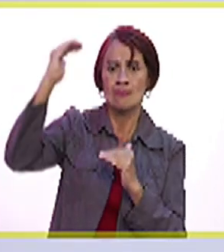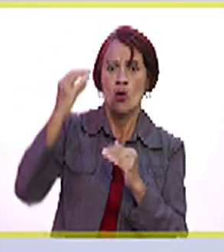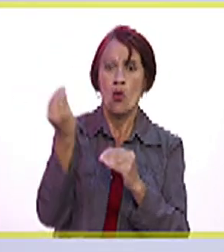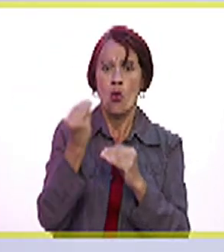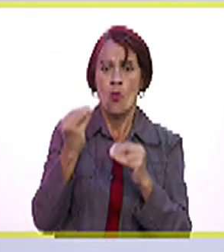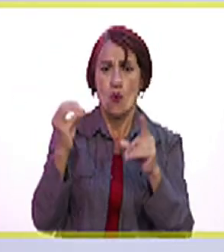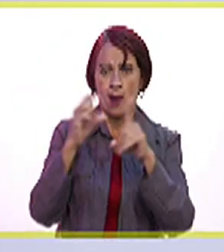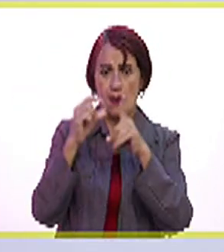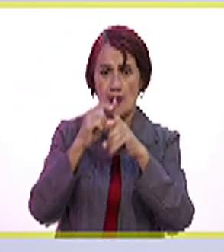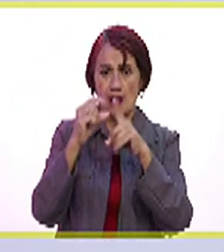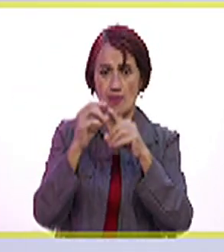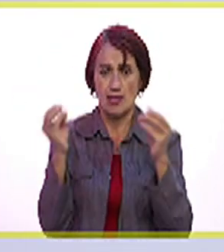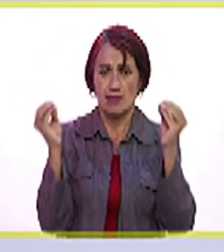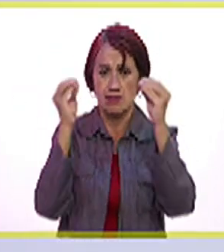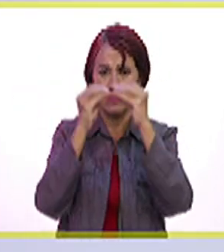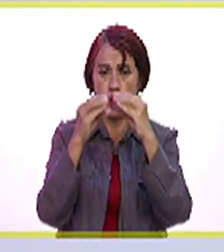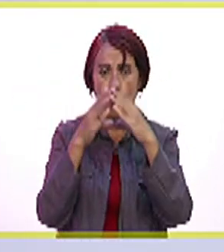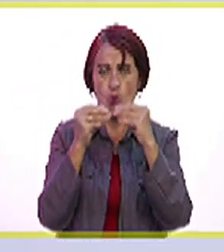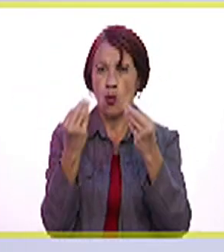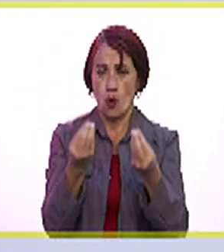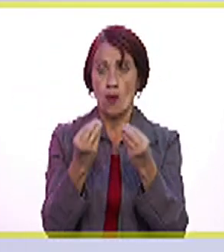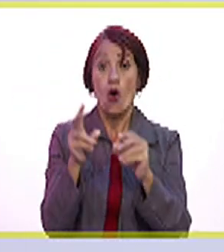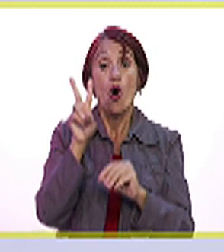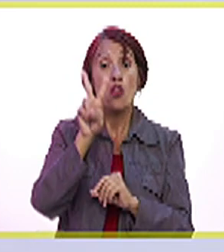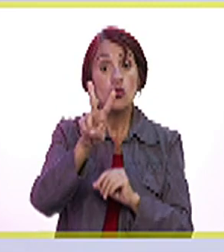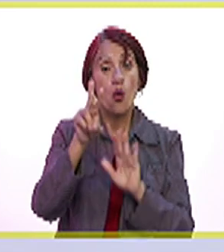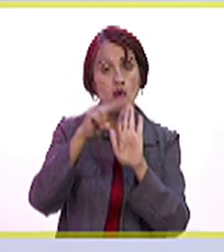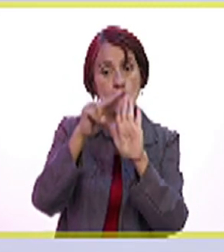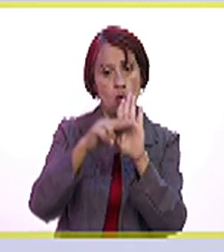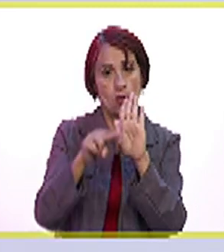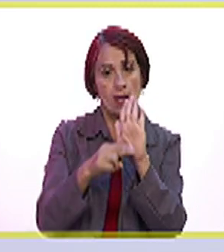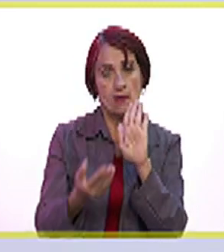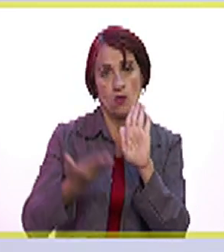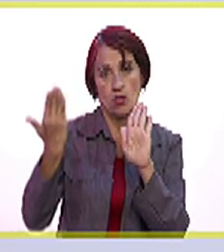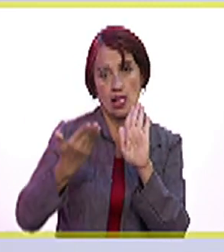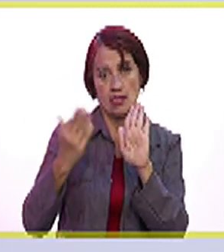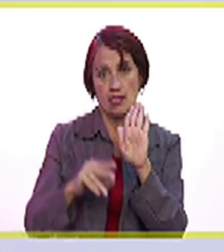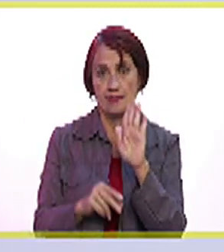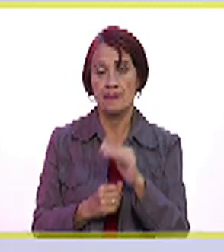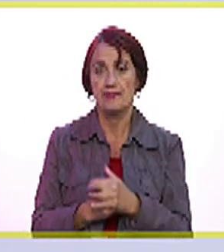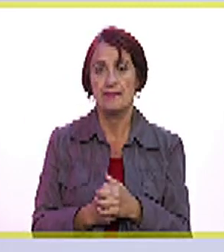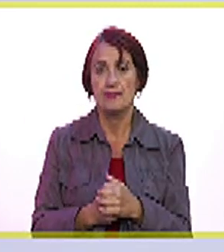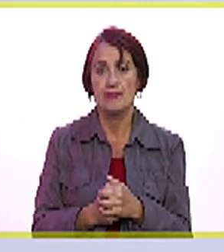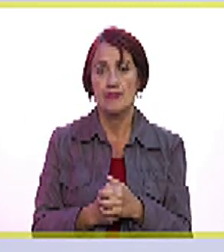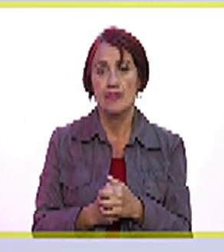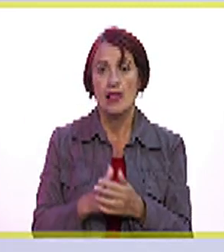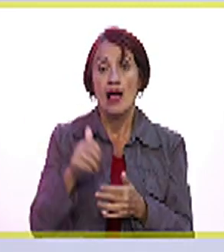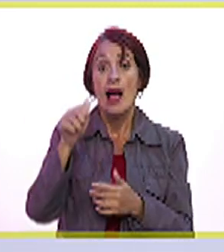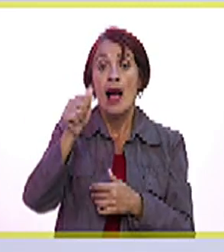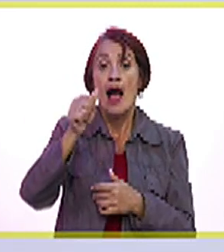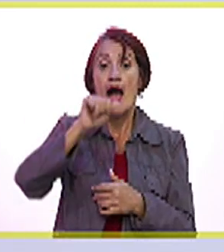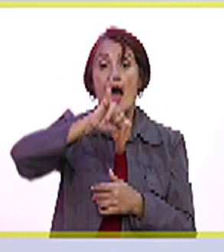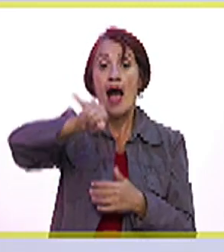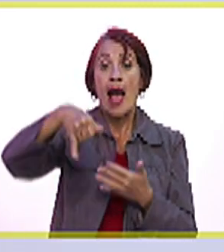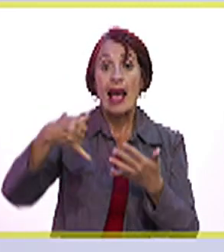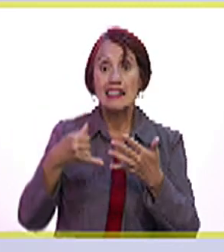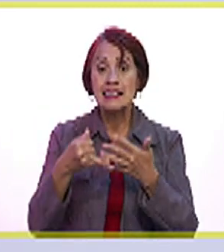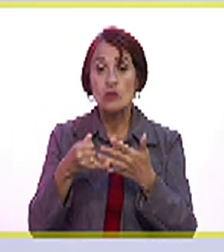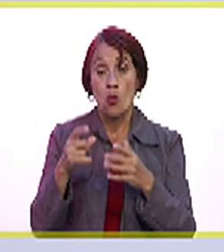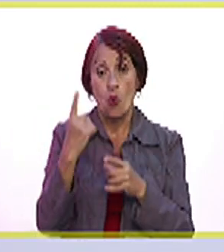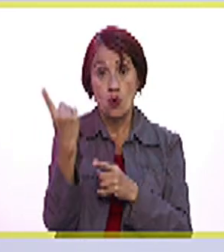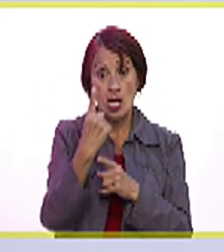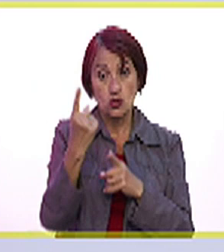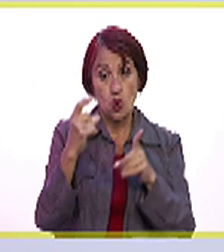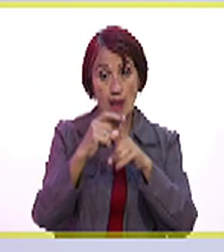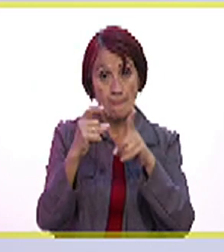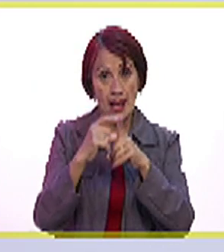¿Verdad? Fíjense, tenemos dos reglas básicas. Vamos a explicarlas. Los adjetivos con una sola sílaba, ¿verdad? De